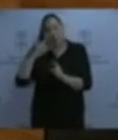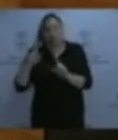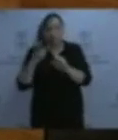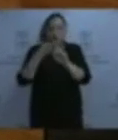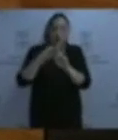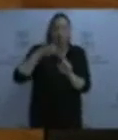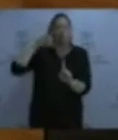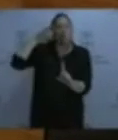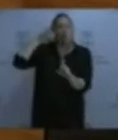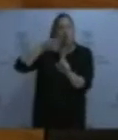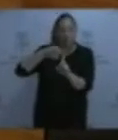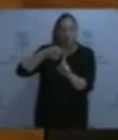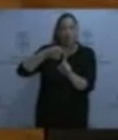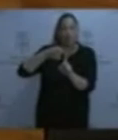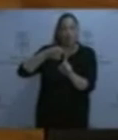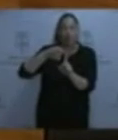facilitar